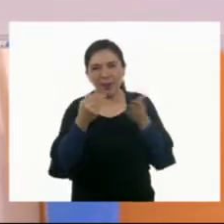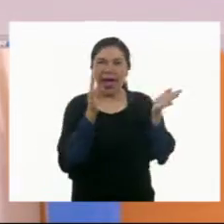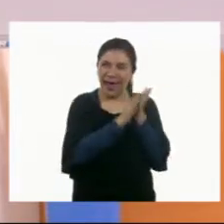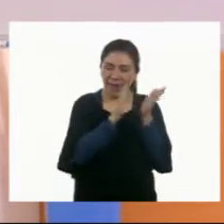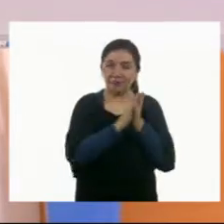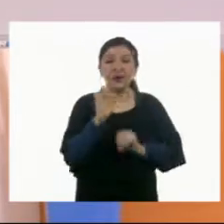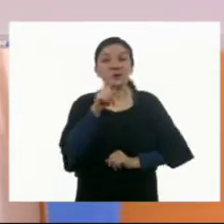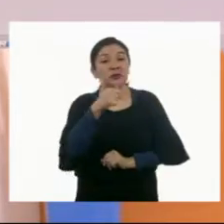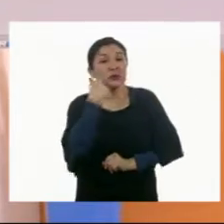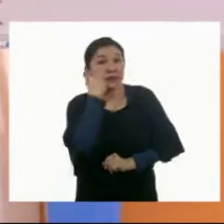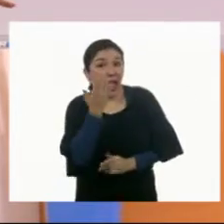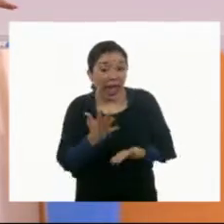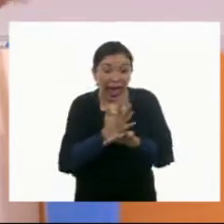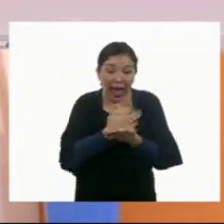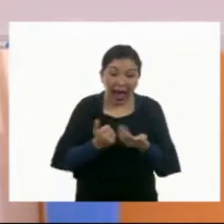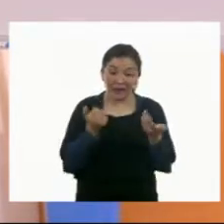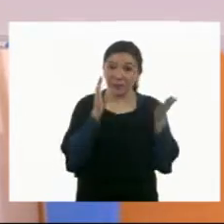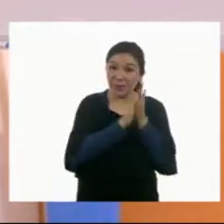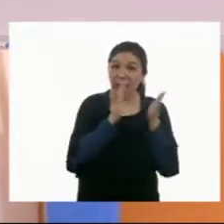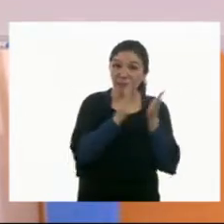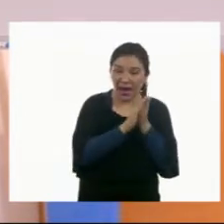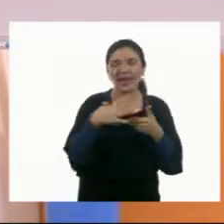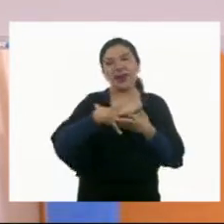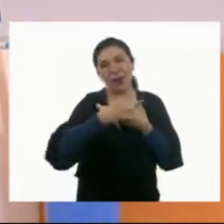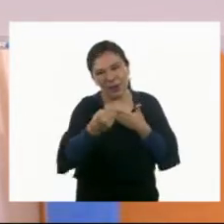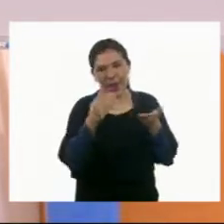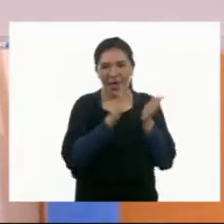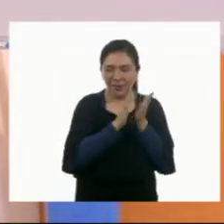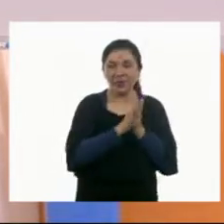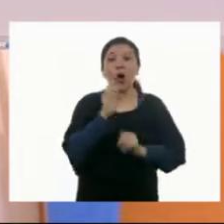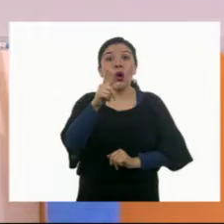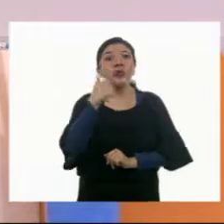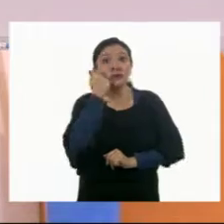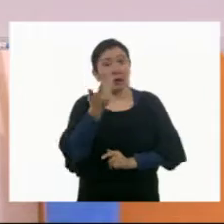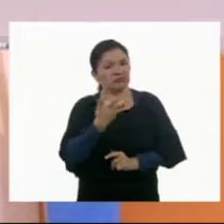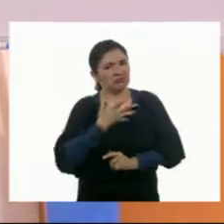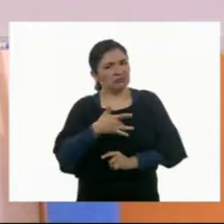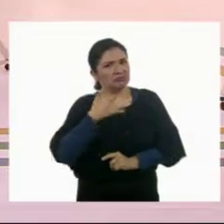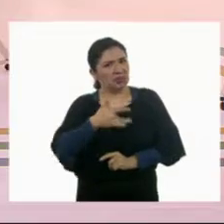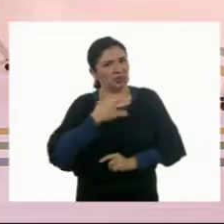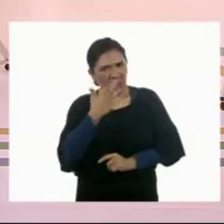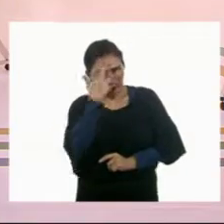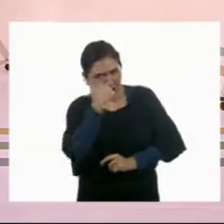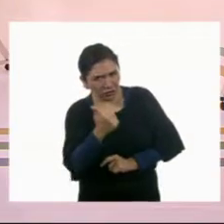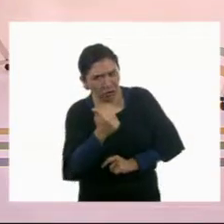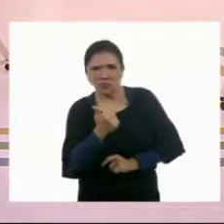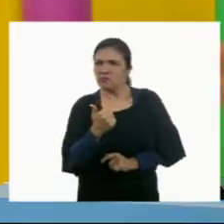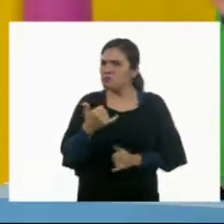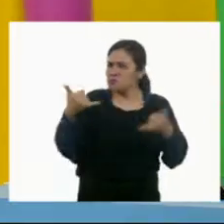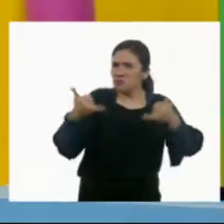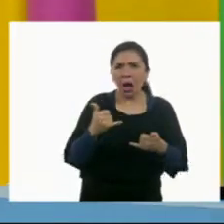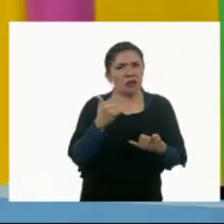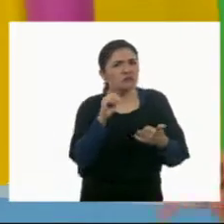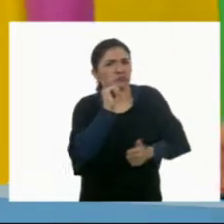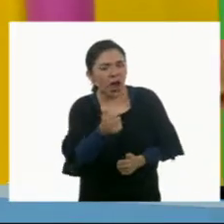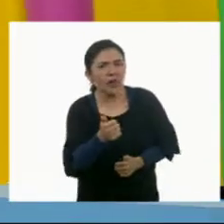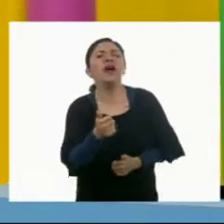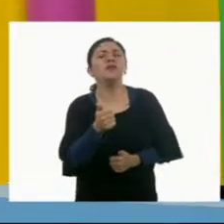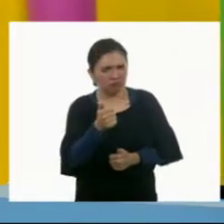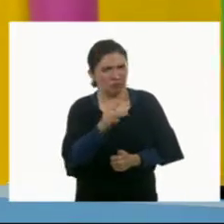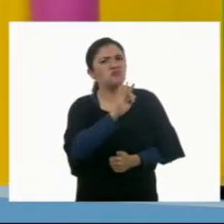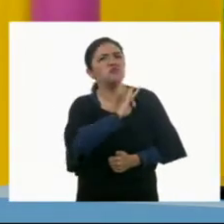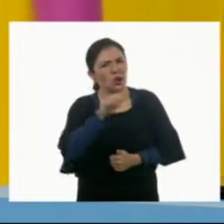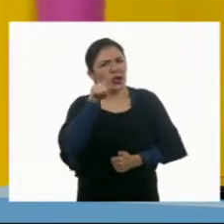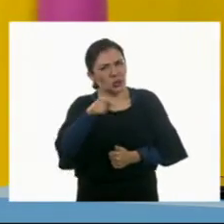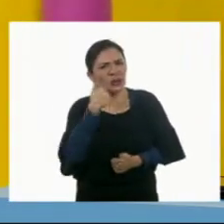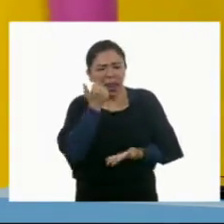tú tienes muchas ganas de aplaudir, si tú tienes la razón y no hay oposición, no te quedes con